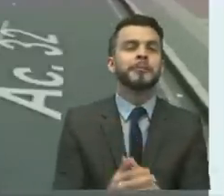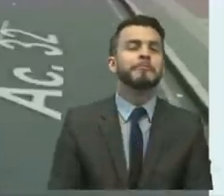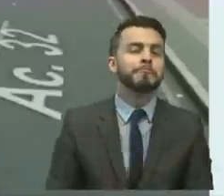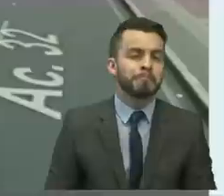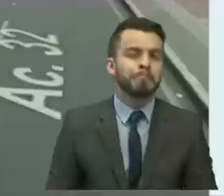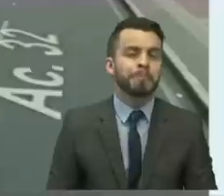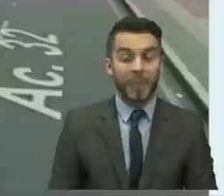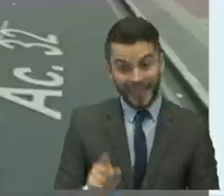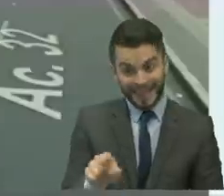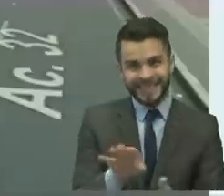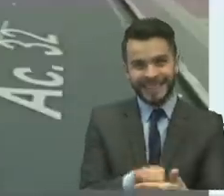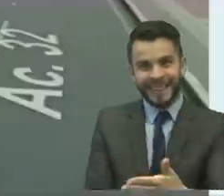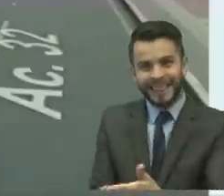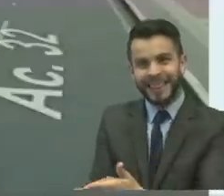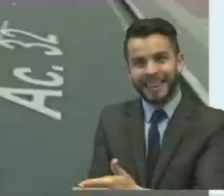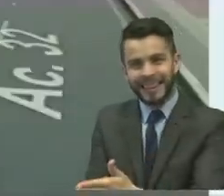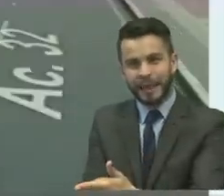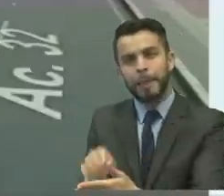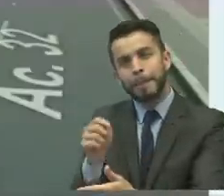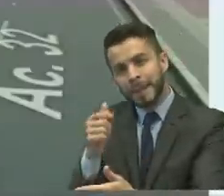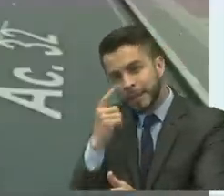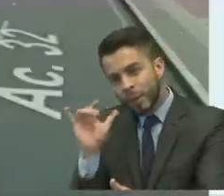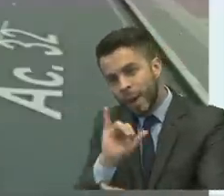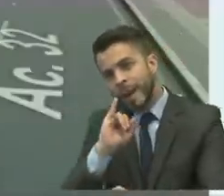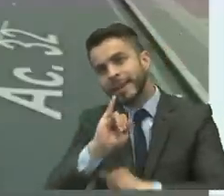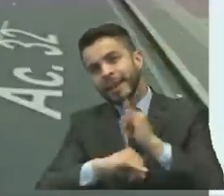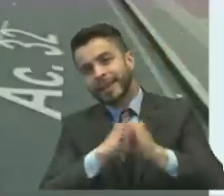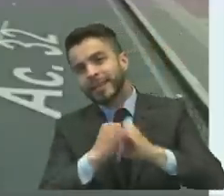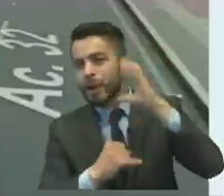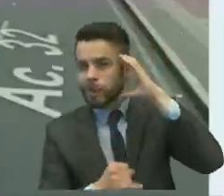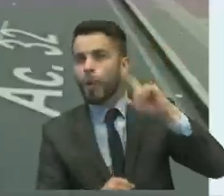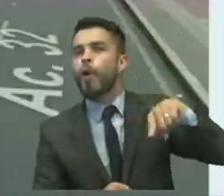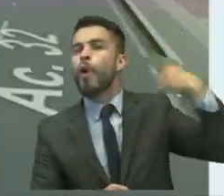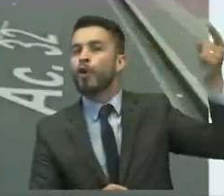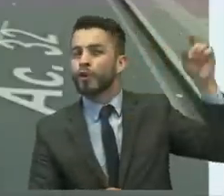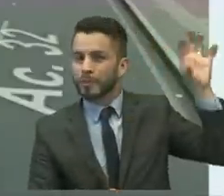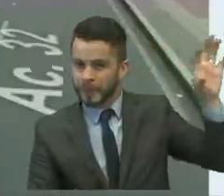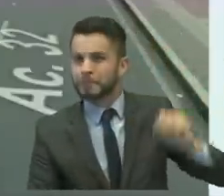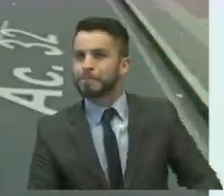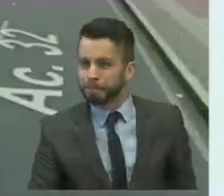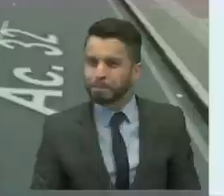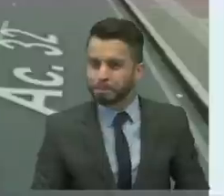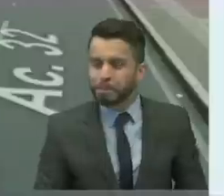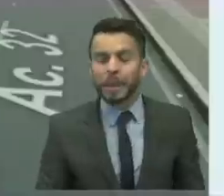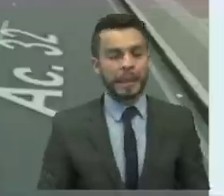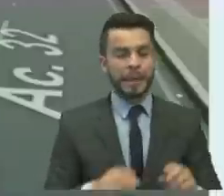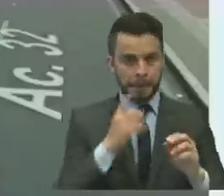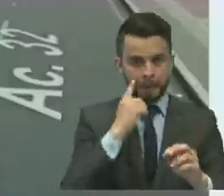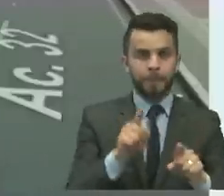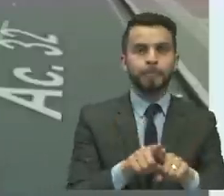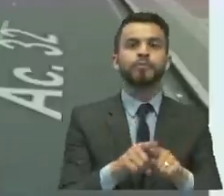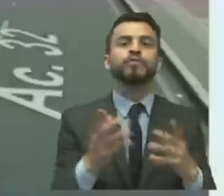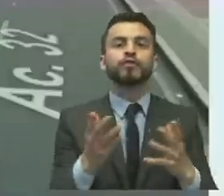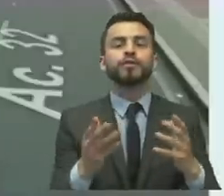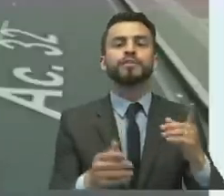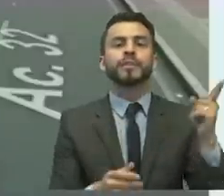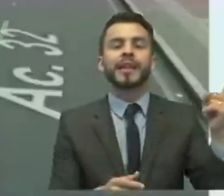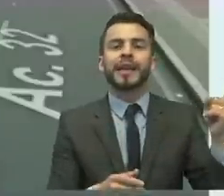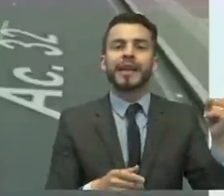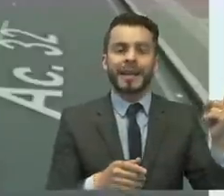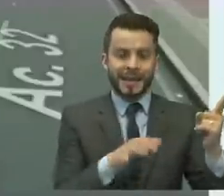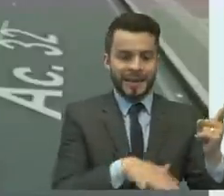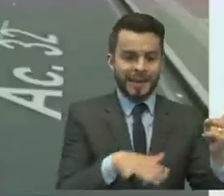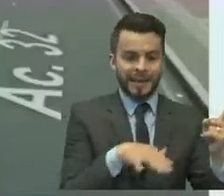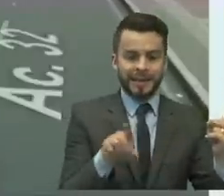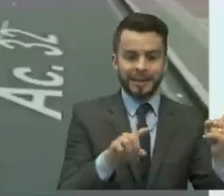nodos de transporte internacionales. Por ejemplo, frente a la terminal de embarcadero en San Francisco,